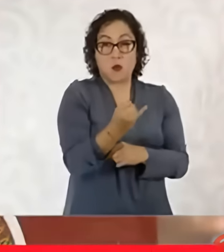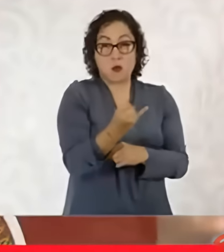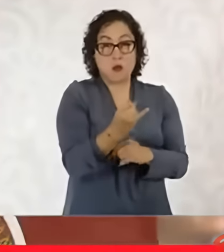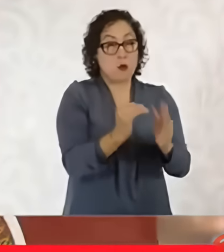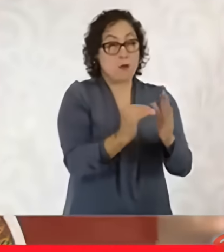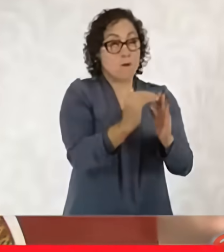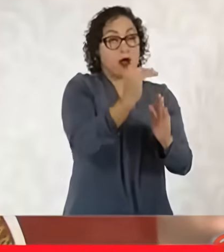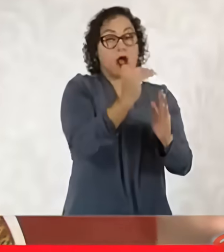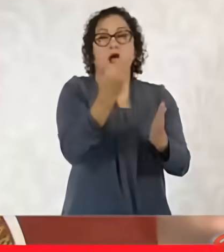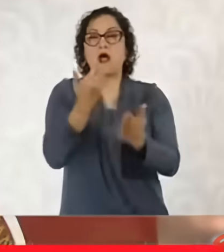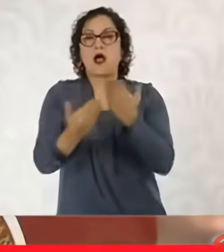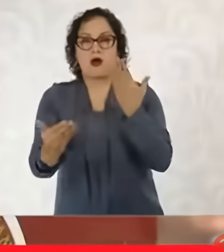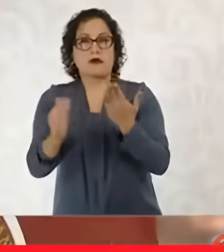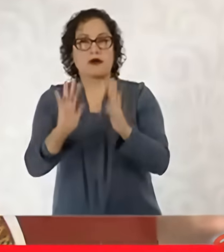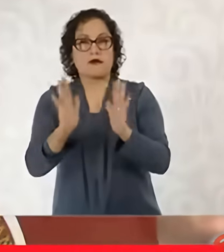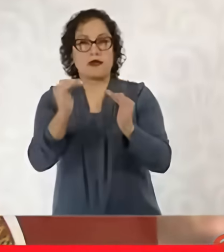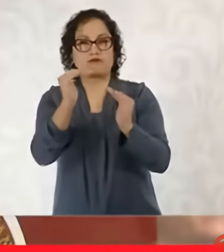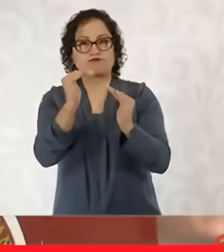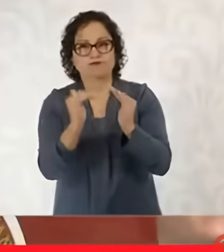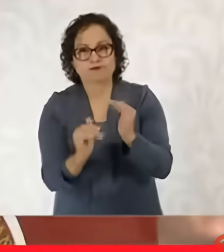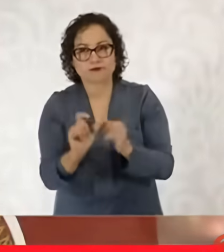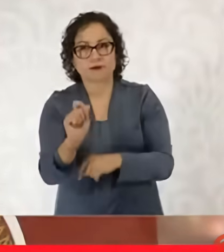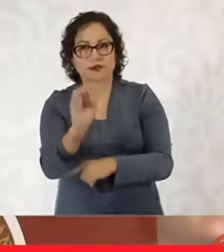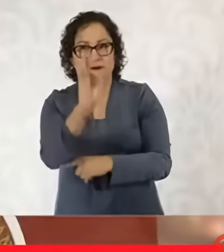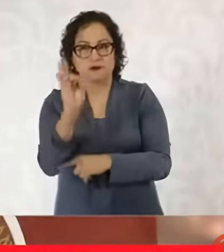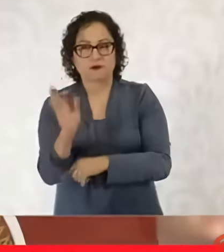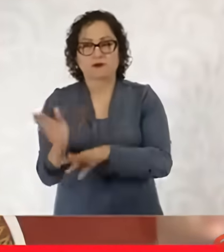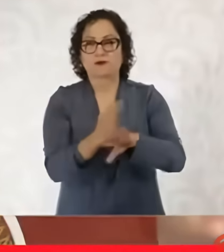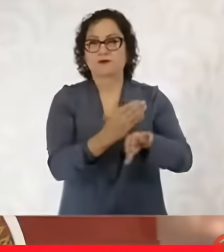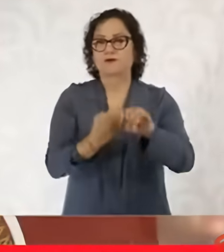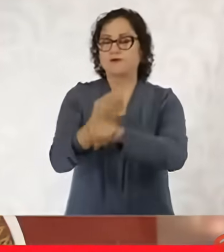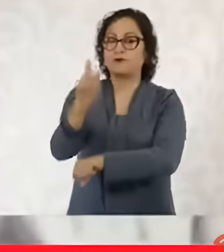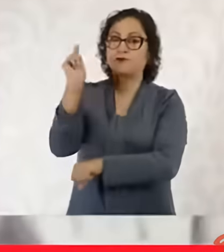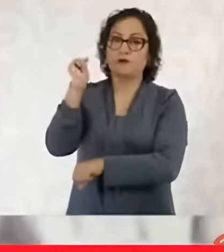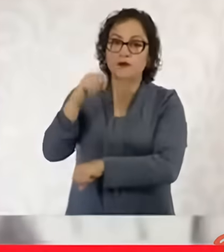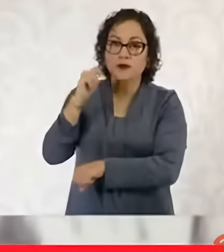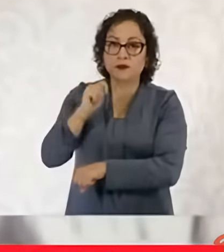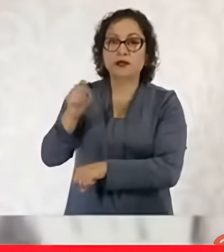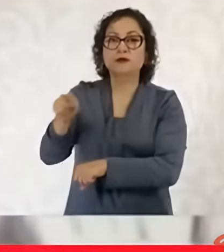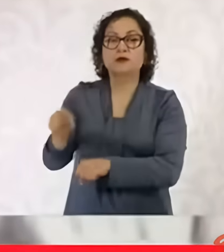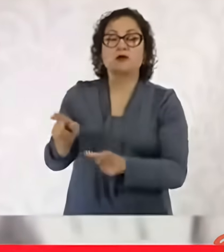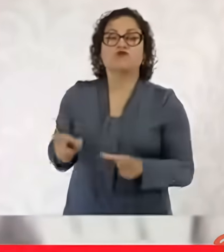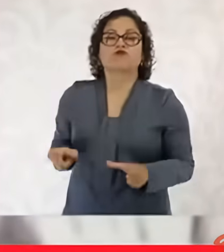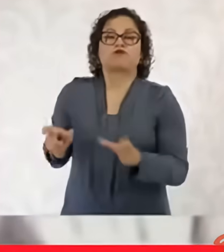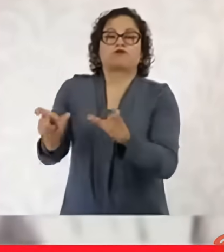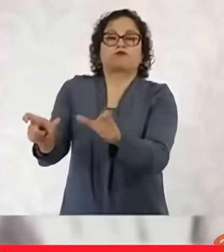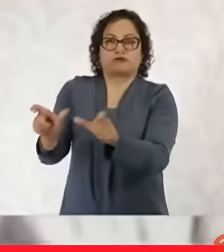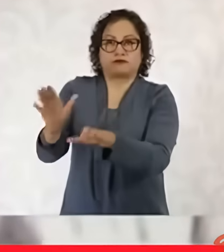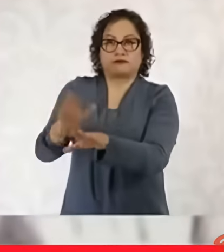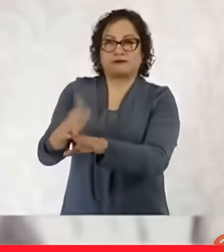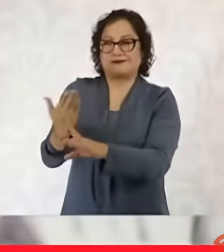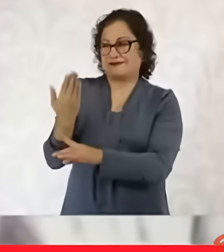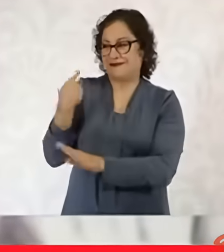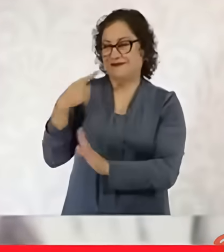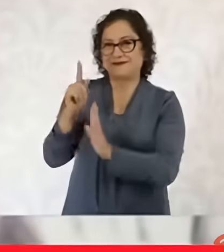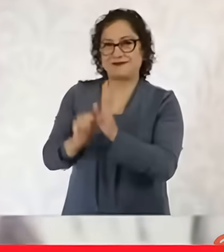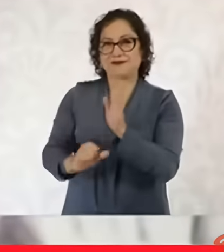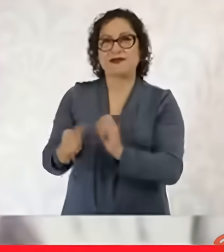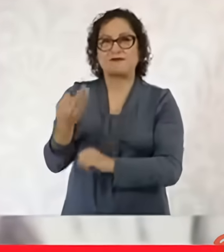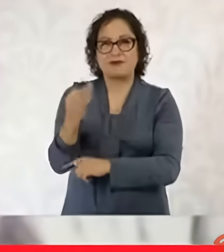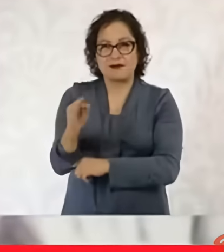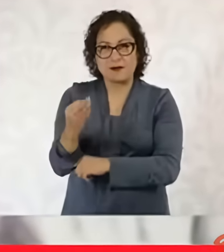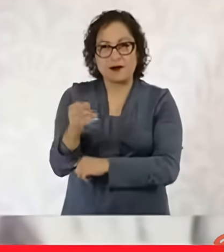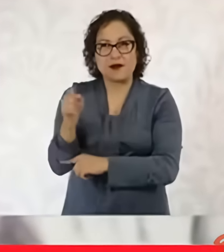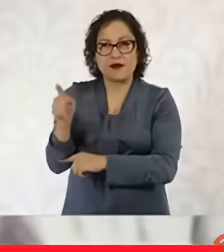ya en un 20%. En Tabasco, resultado del reforzamiento de la seguridad en la entidad en el mes de febrero y la captura de